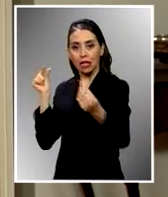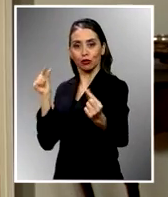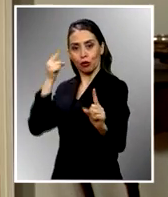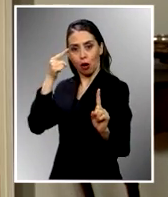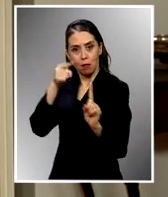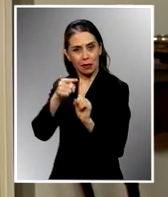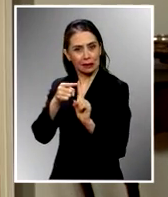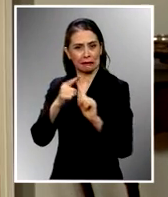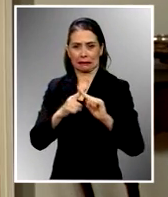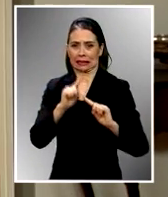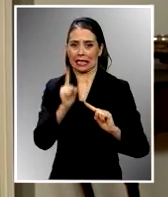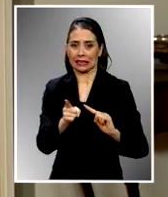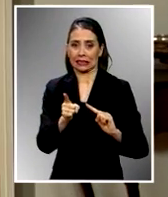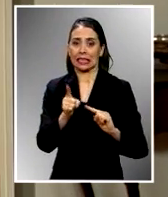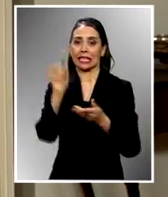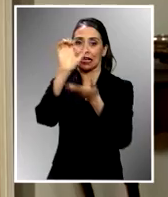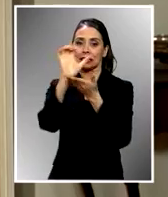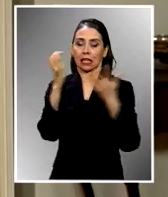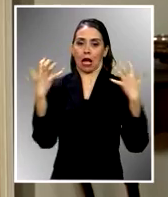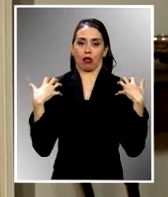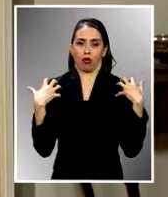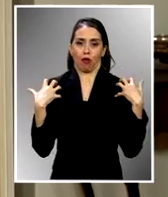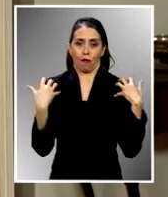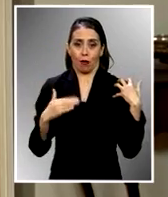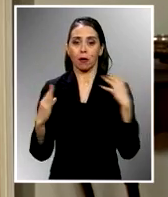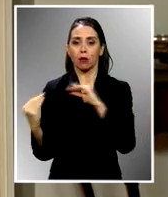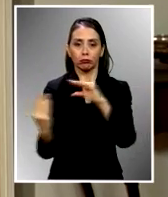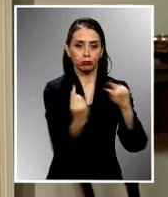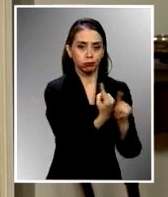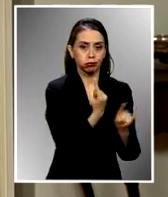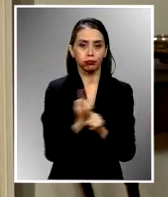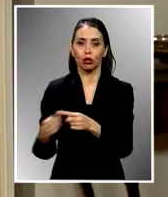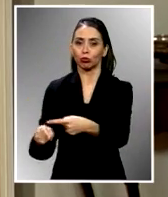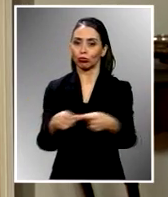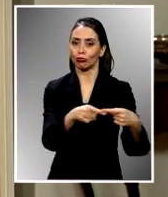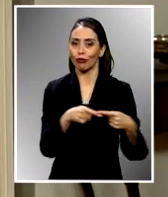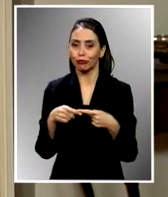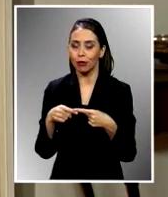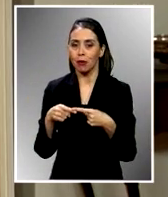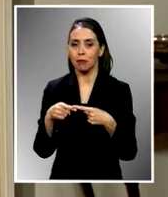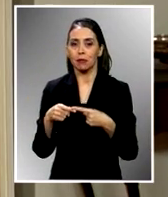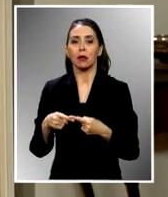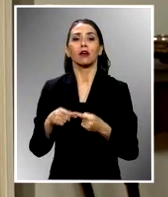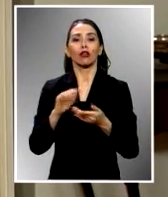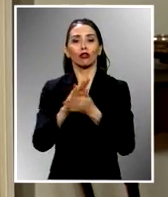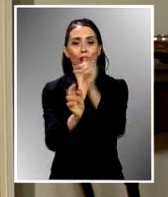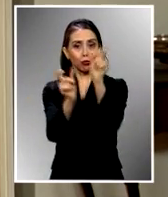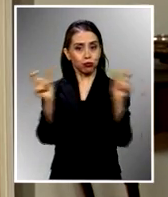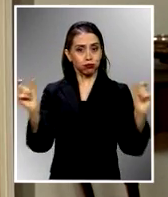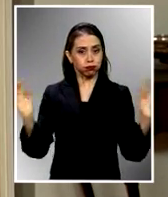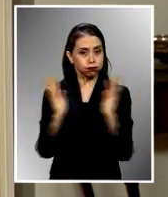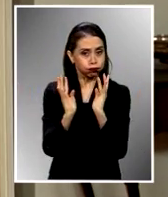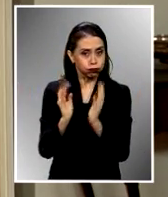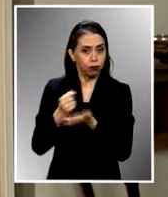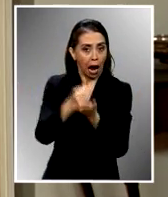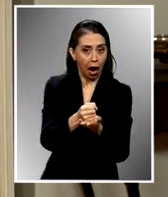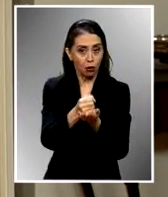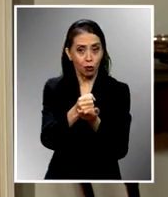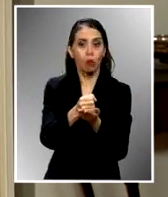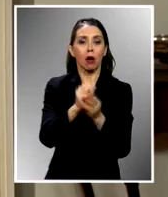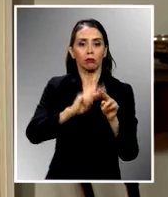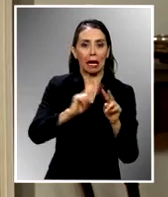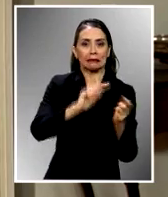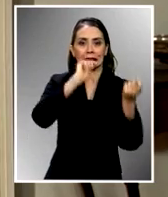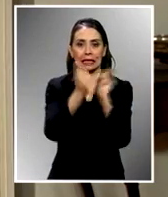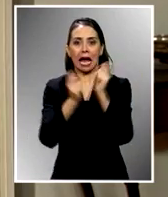exige un rol fundamental del Estado para que en diálogo con la sociedad y con la colaboración de todos los actores hagamos los cambios que